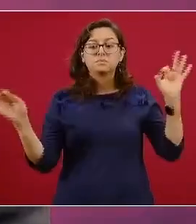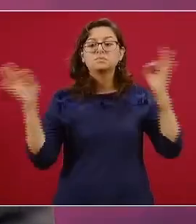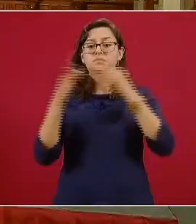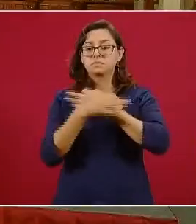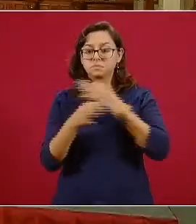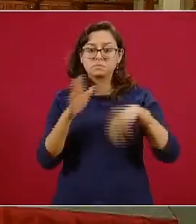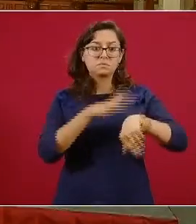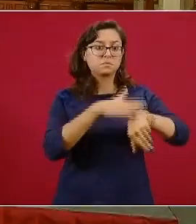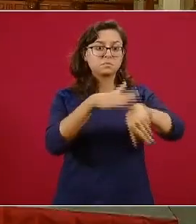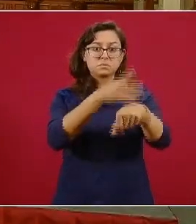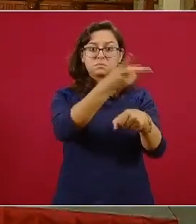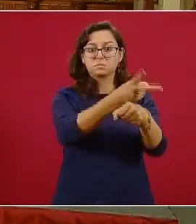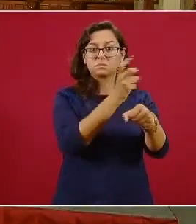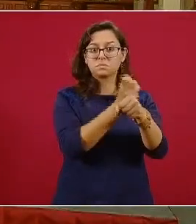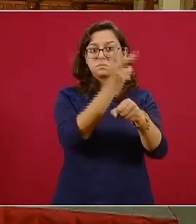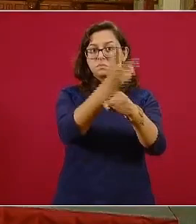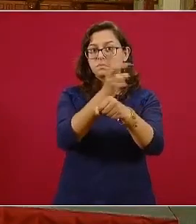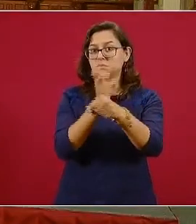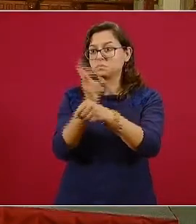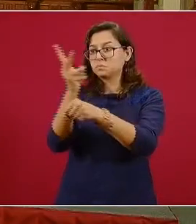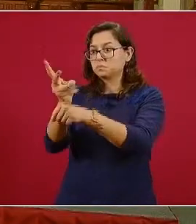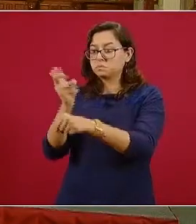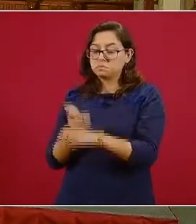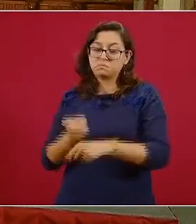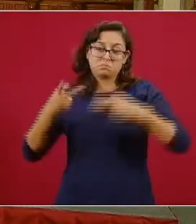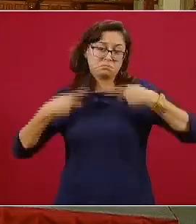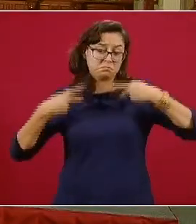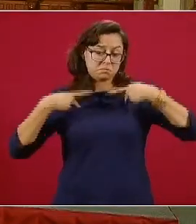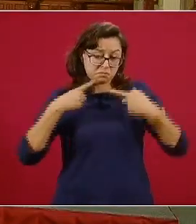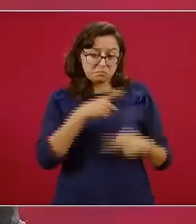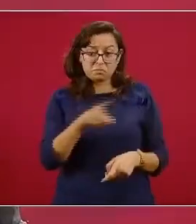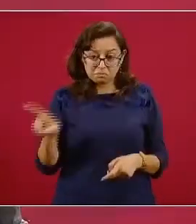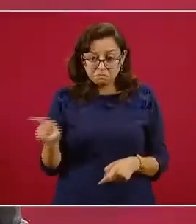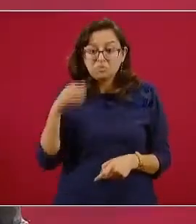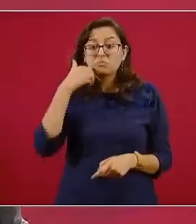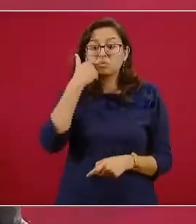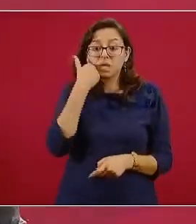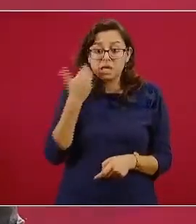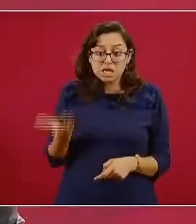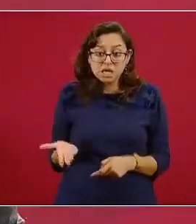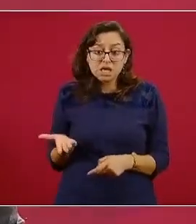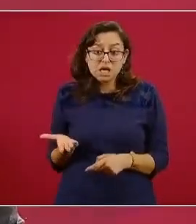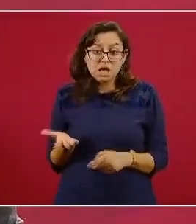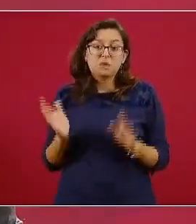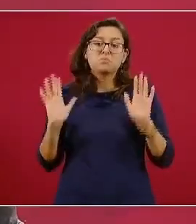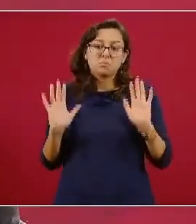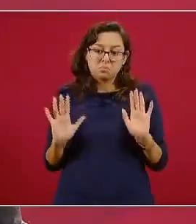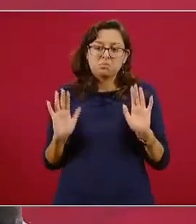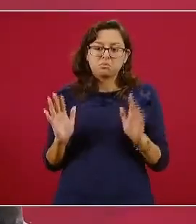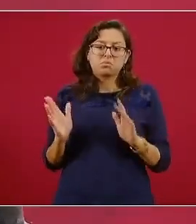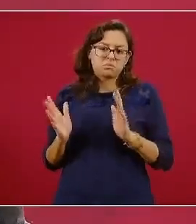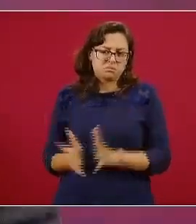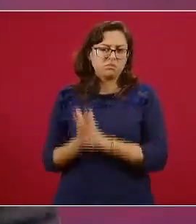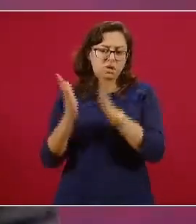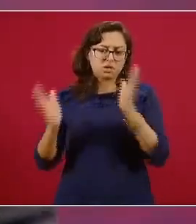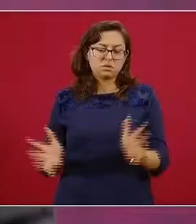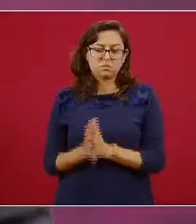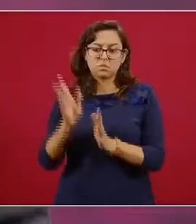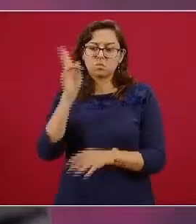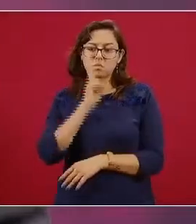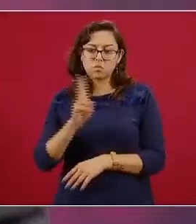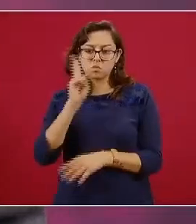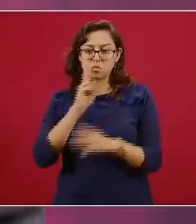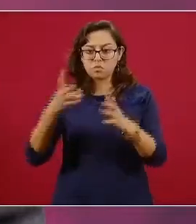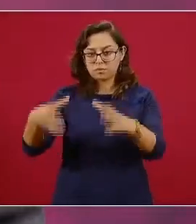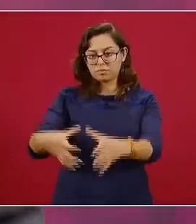unidades de atención clínica para que personas voluntarias que cumplan con los criterios de inclusión y de